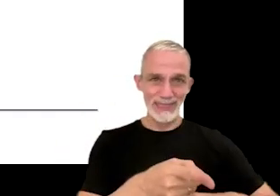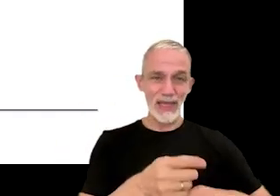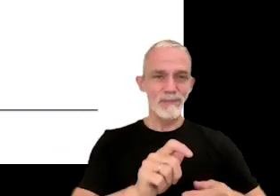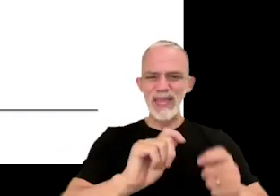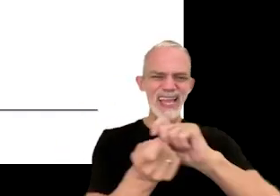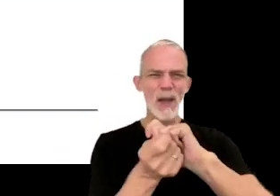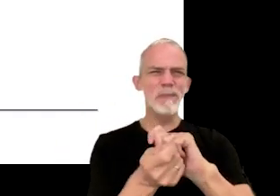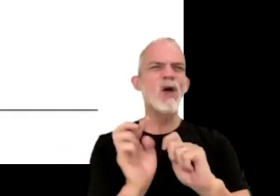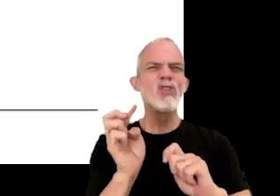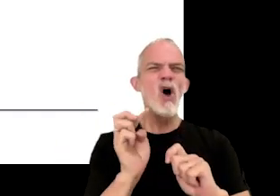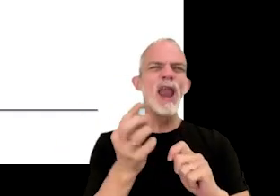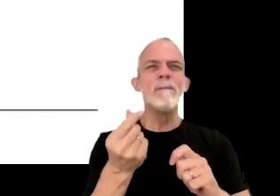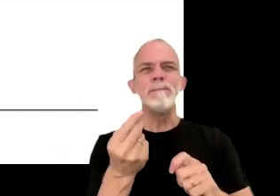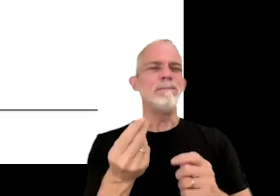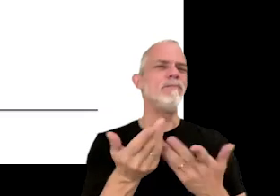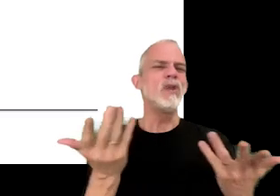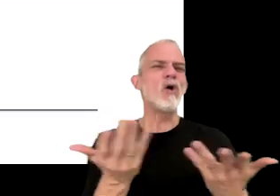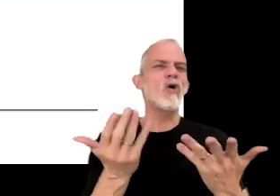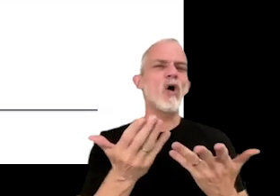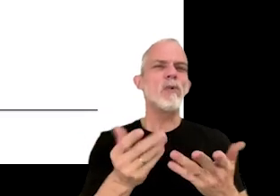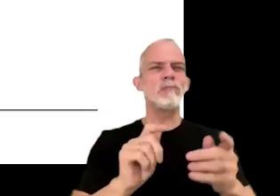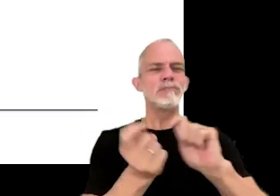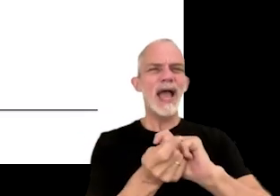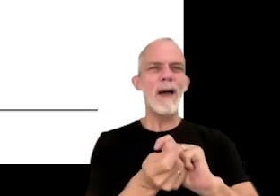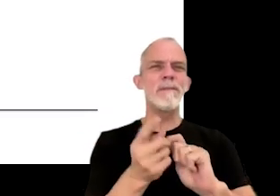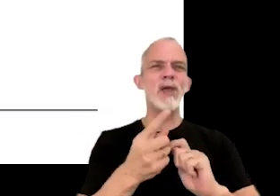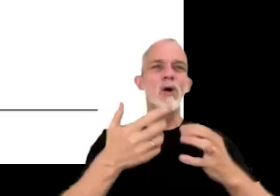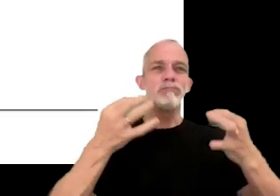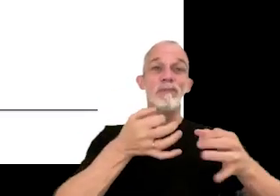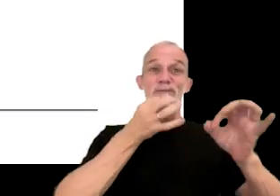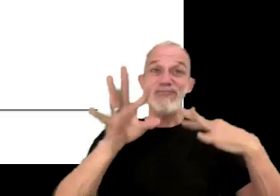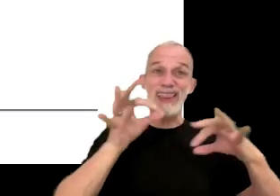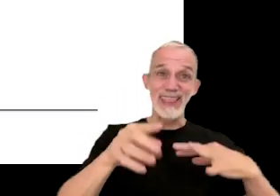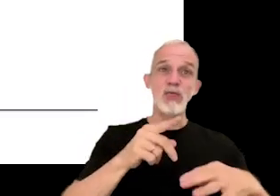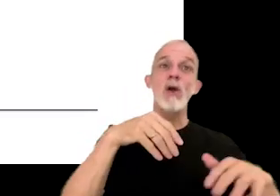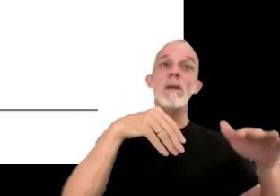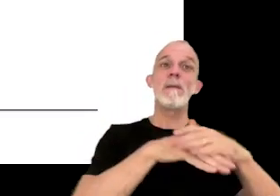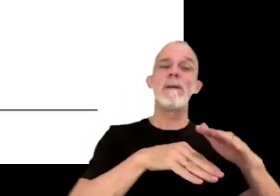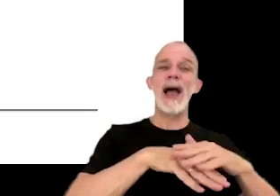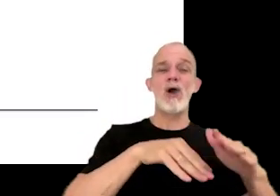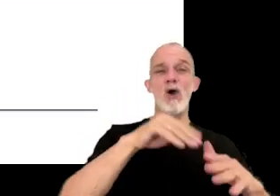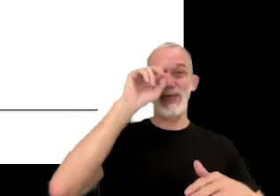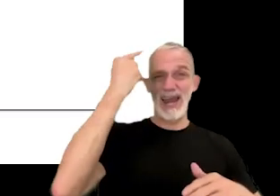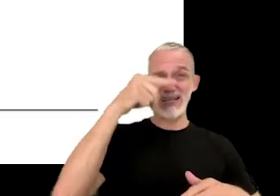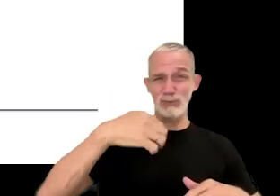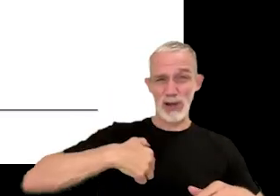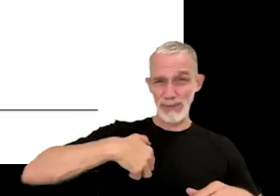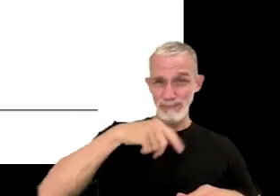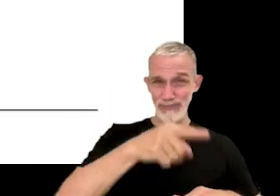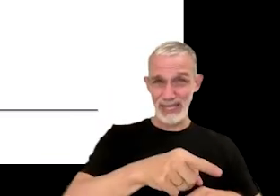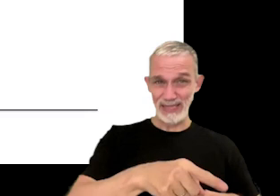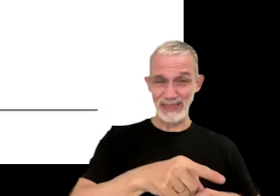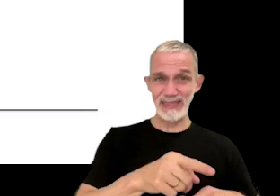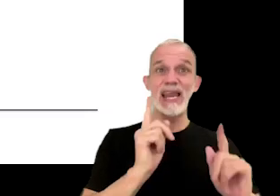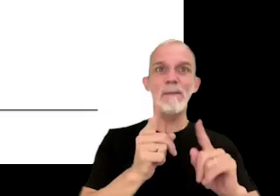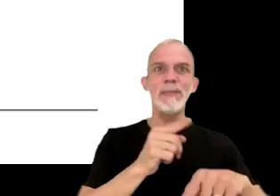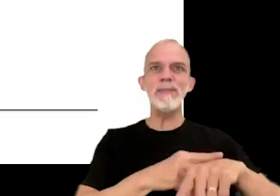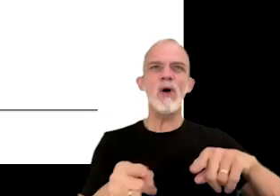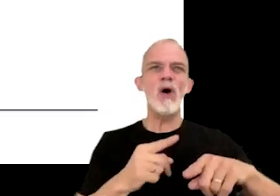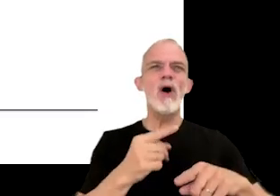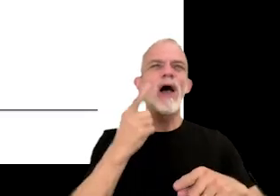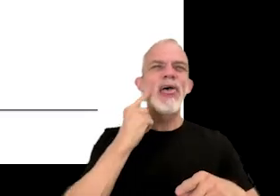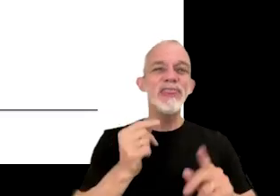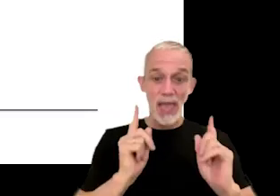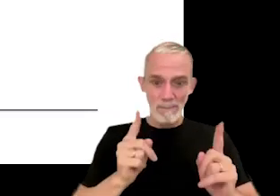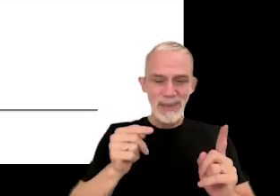conversión se realizará al tipo de cambio vendedor del Banco de la Nación Argentina, vigente al cierre del